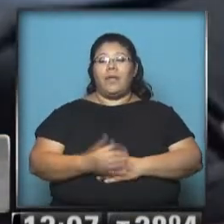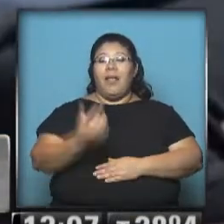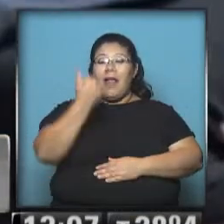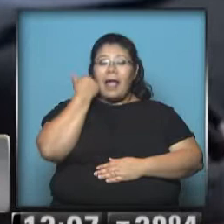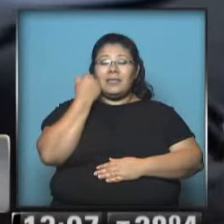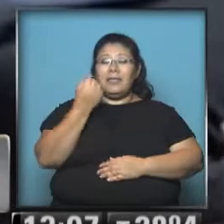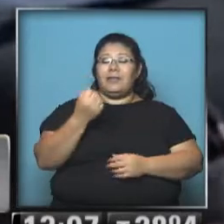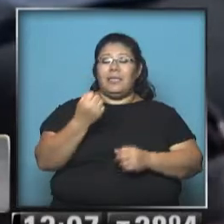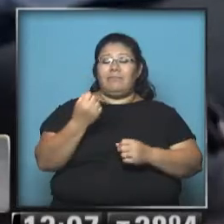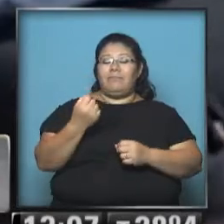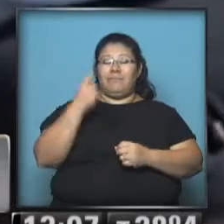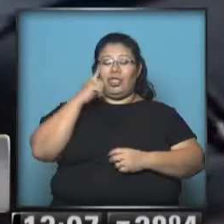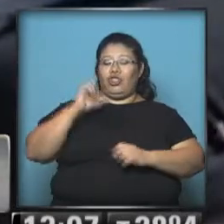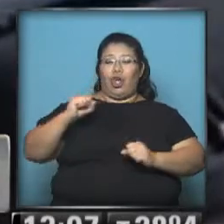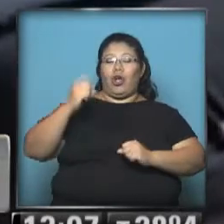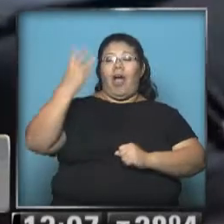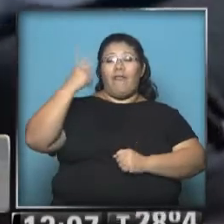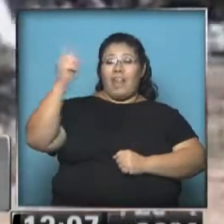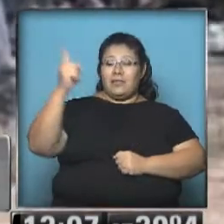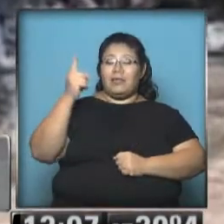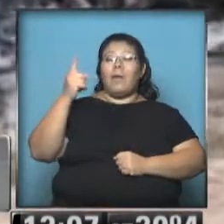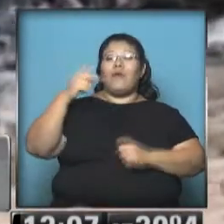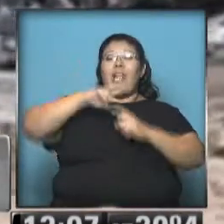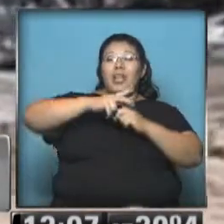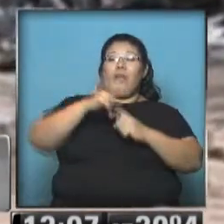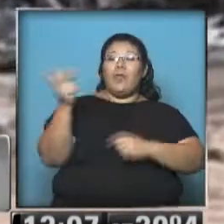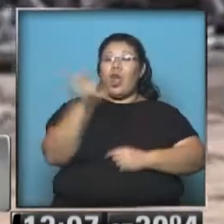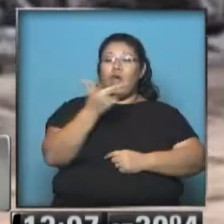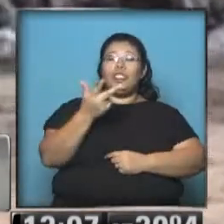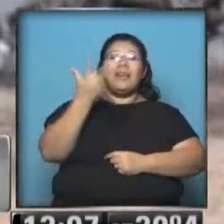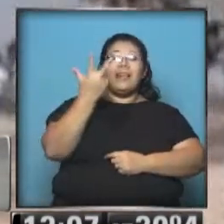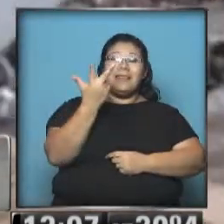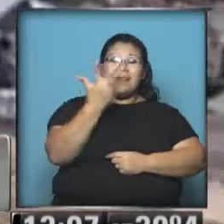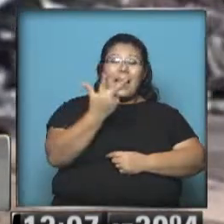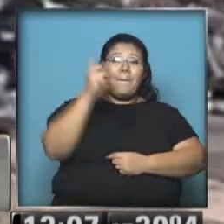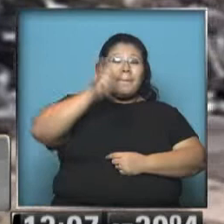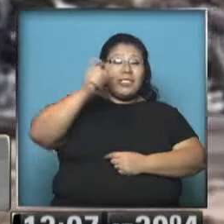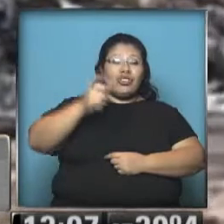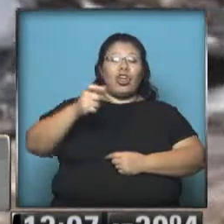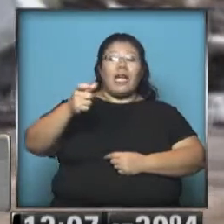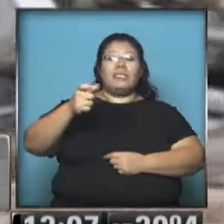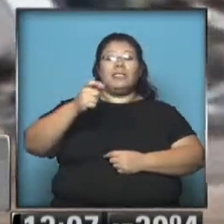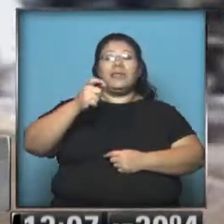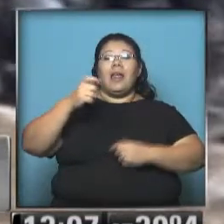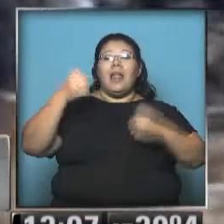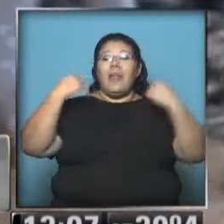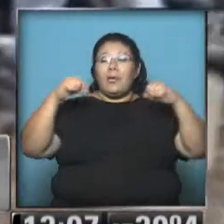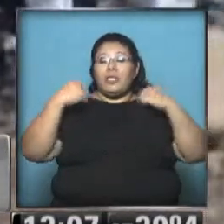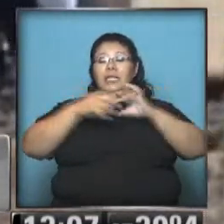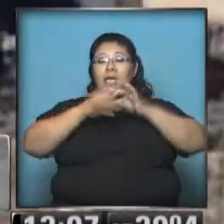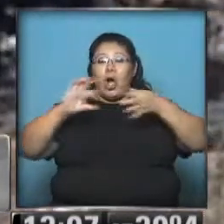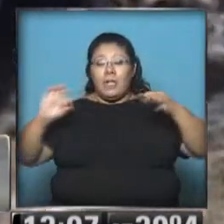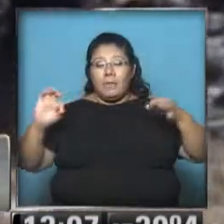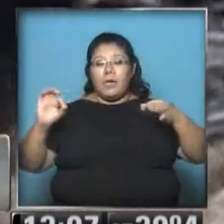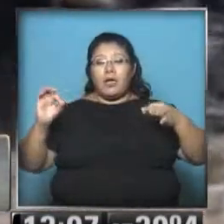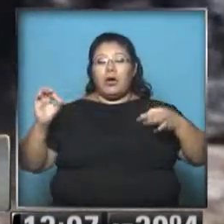conmocionó a Francia, porque en los helicópteros viajaban, entre otros, 3 deportistas olímpicos, podría pasar bajo órbita del juez federal de La Rioja, Daniel